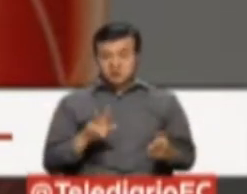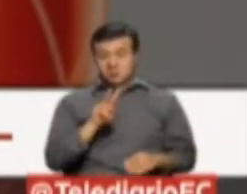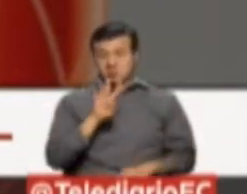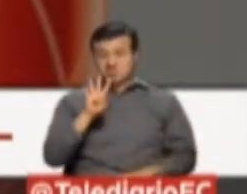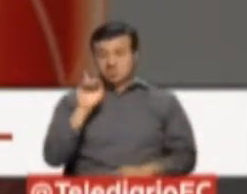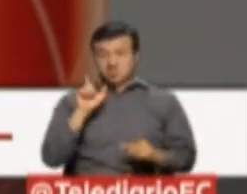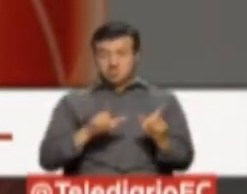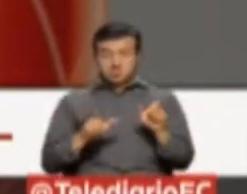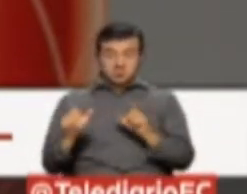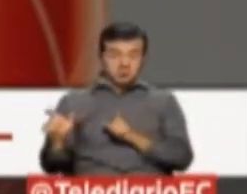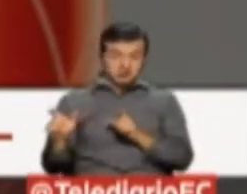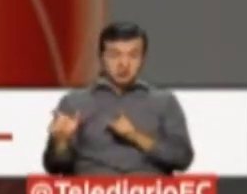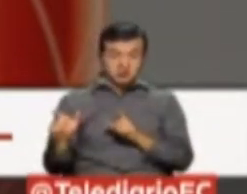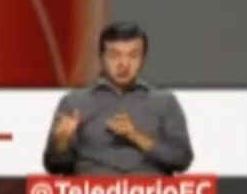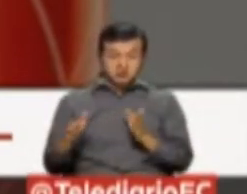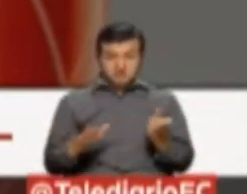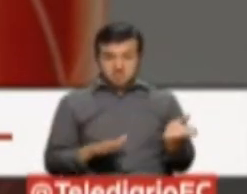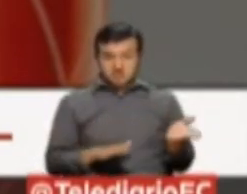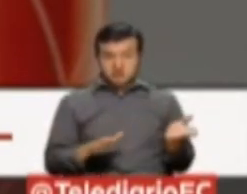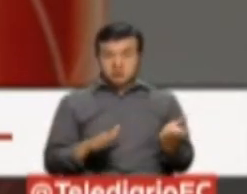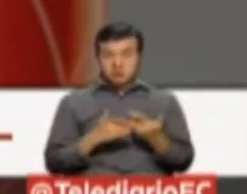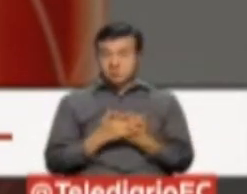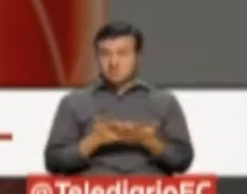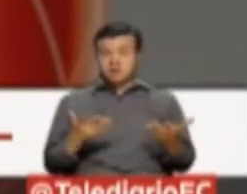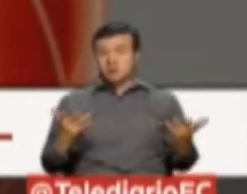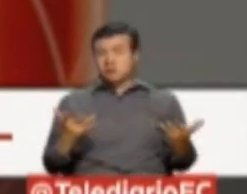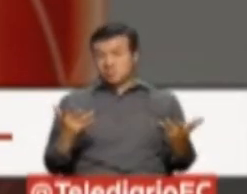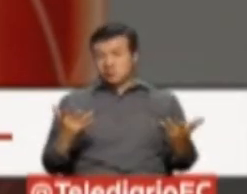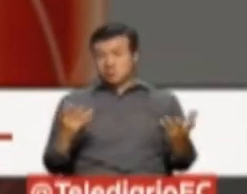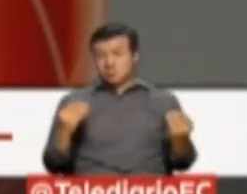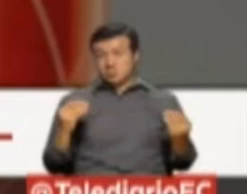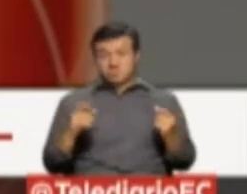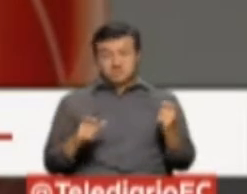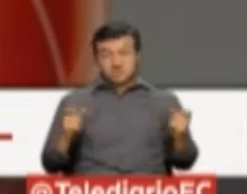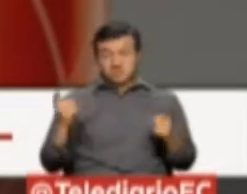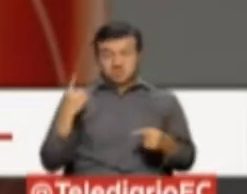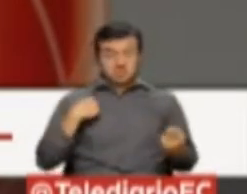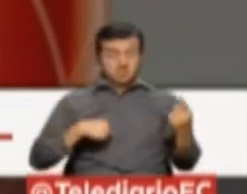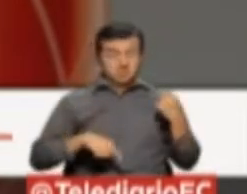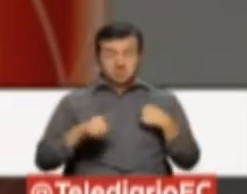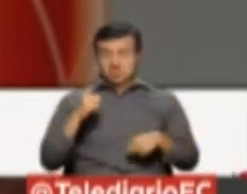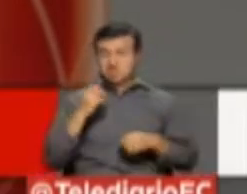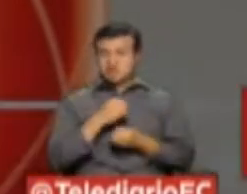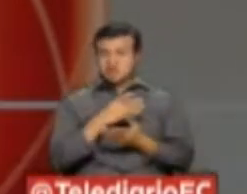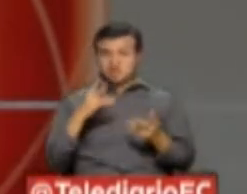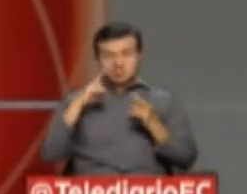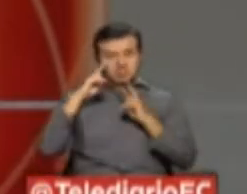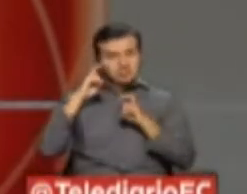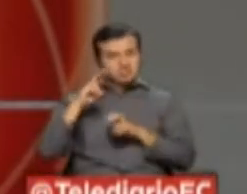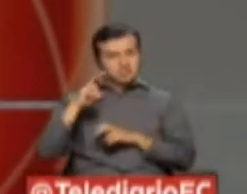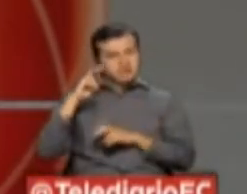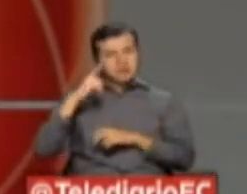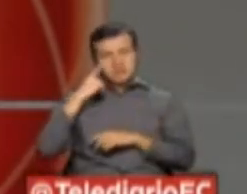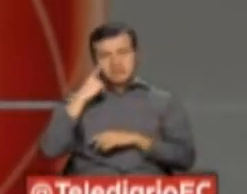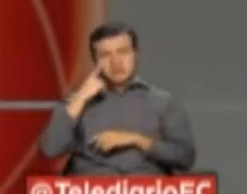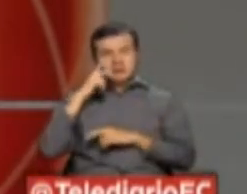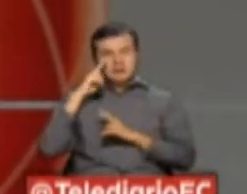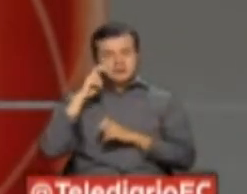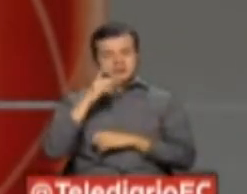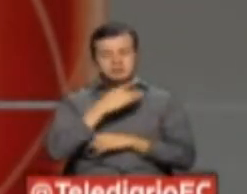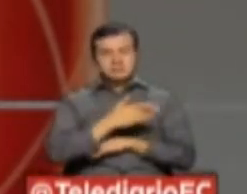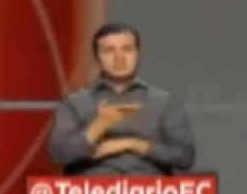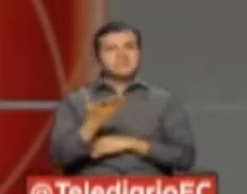24 personas y dejó a varias personas heridas es investigado las primeras indagaciones